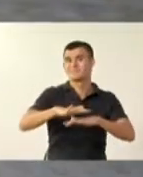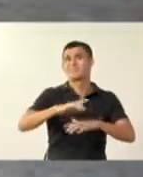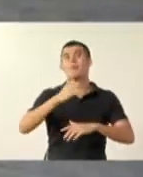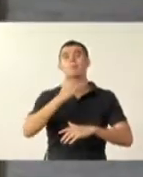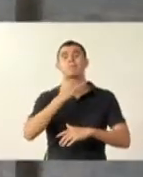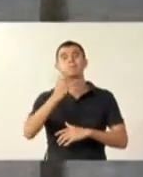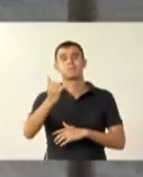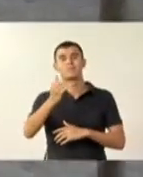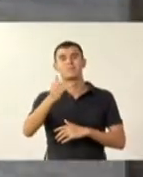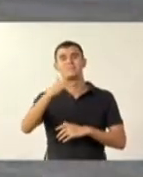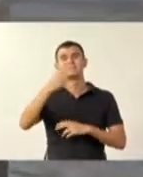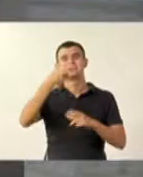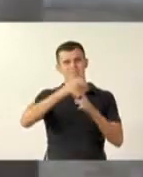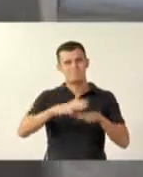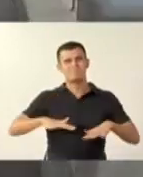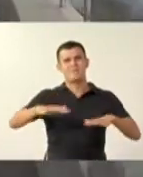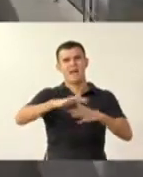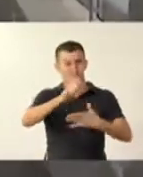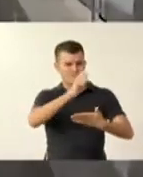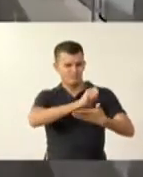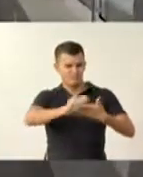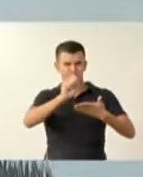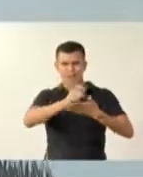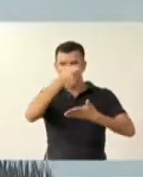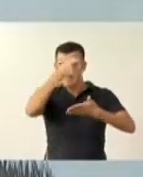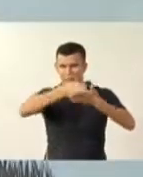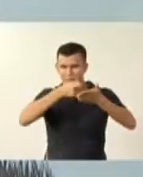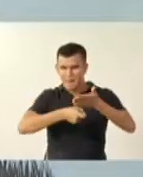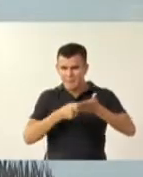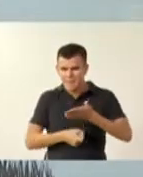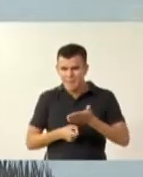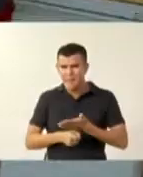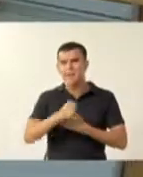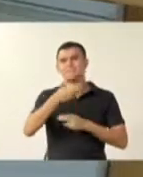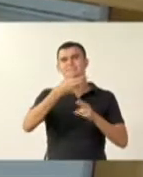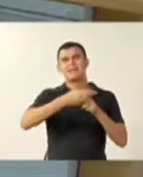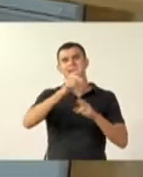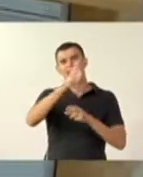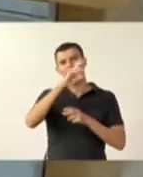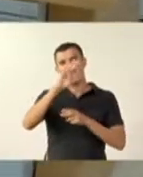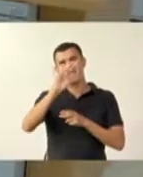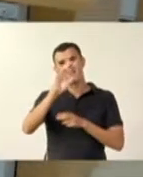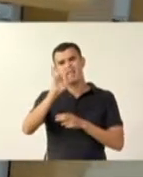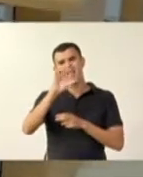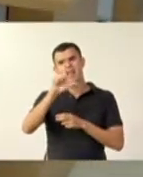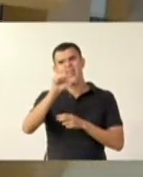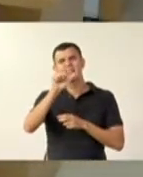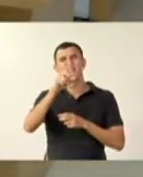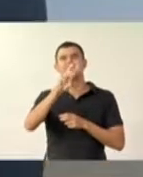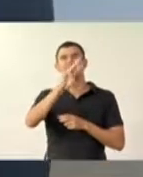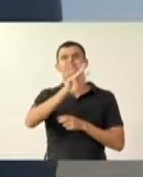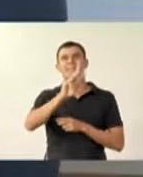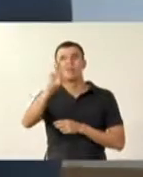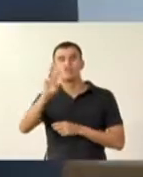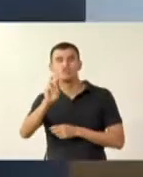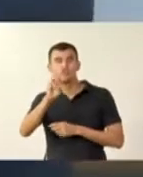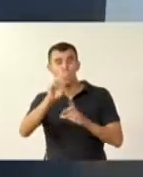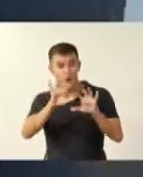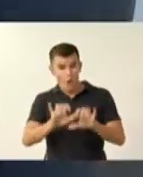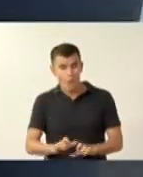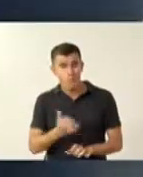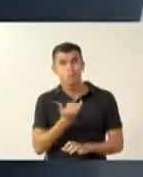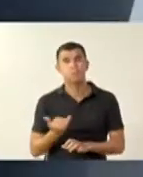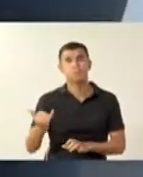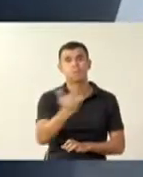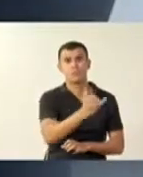de redacción Gabriel García Márquez, con capacidad para 36 periodistas, dotado con 18 computadores de mesa